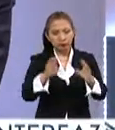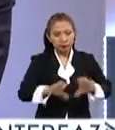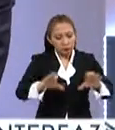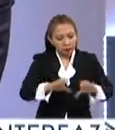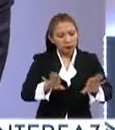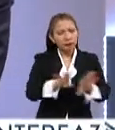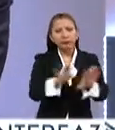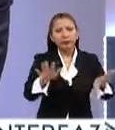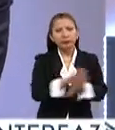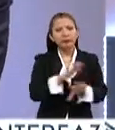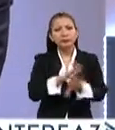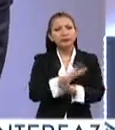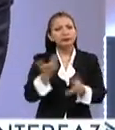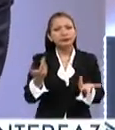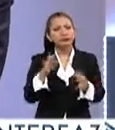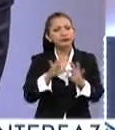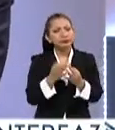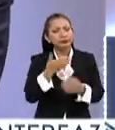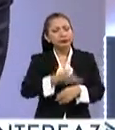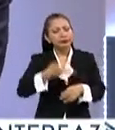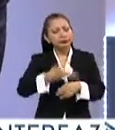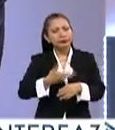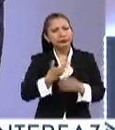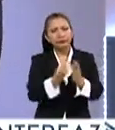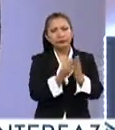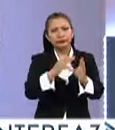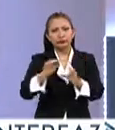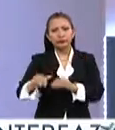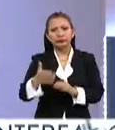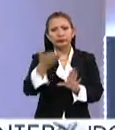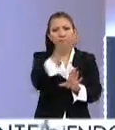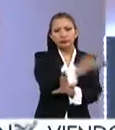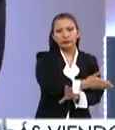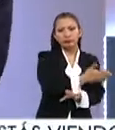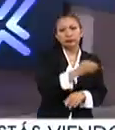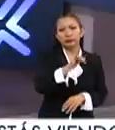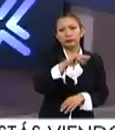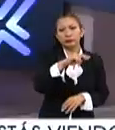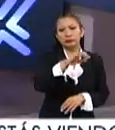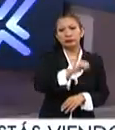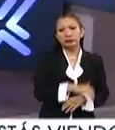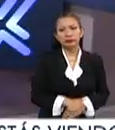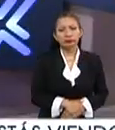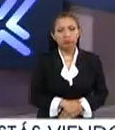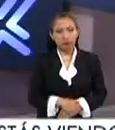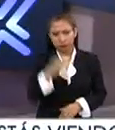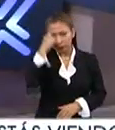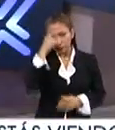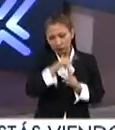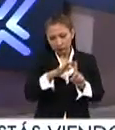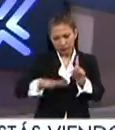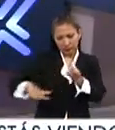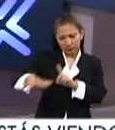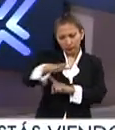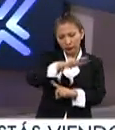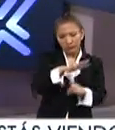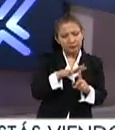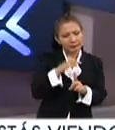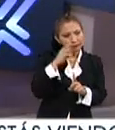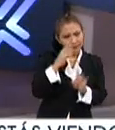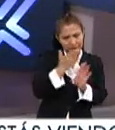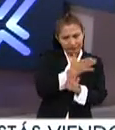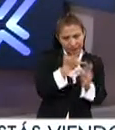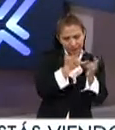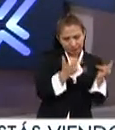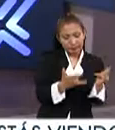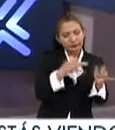esta evolución en las estrategias y procesos de alfabetización desde el seno del INEA? Mira, yo creo que hay que contextualizar la